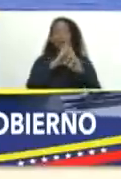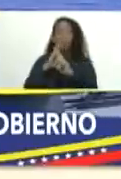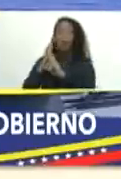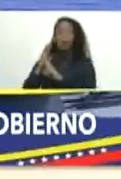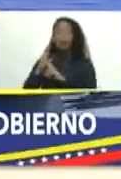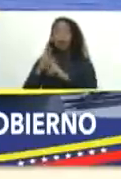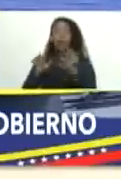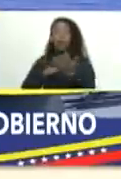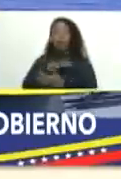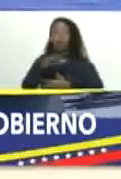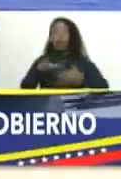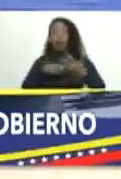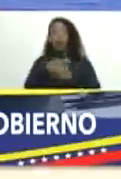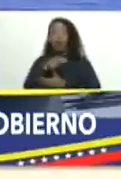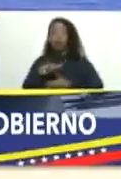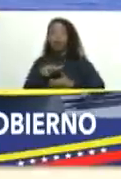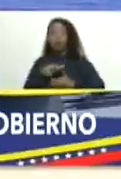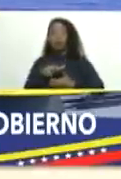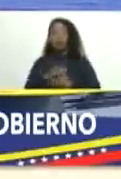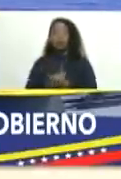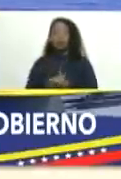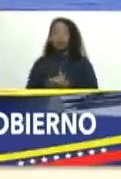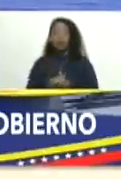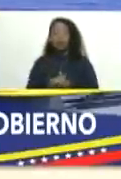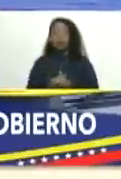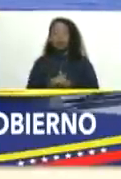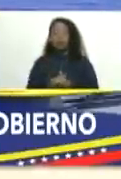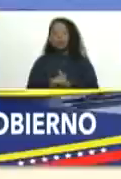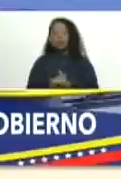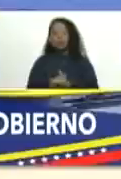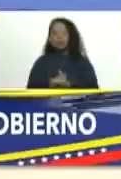agua. Problema, un clamor del pueblo venezolano,